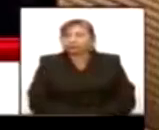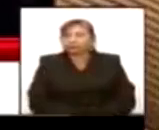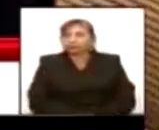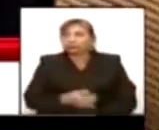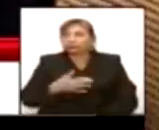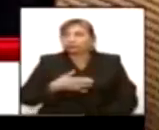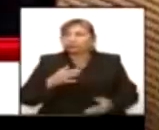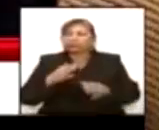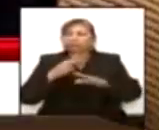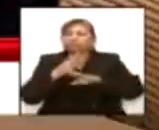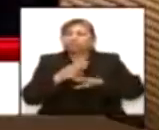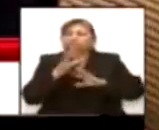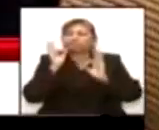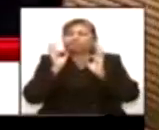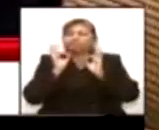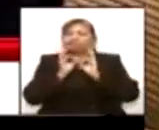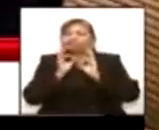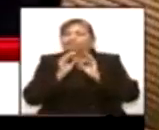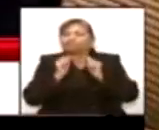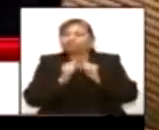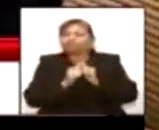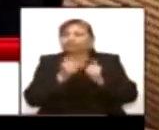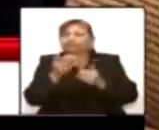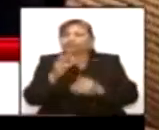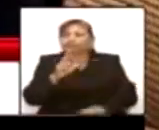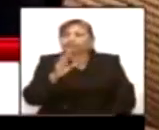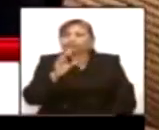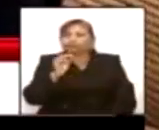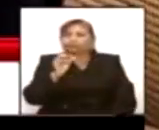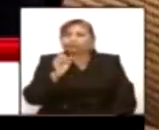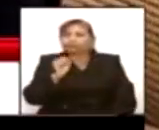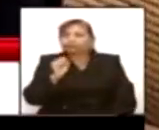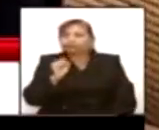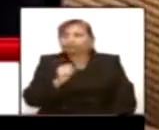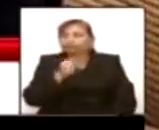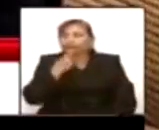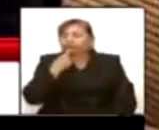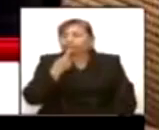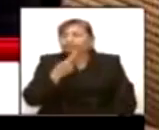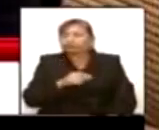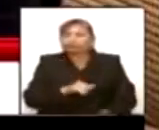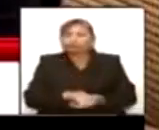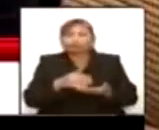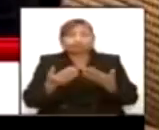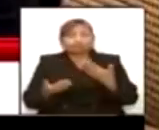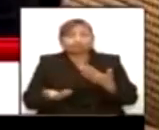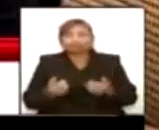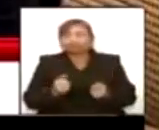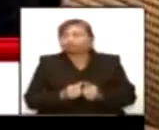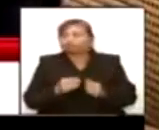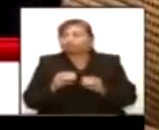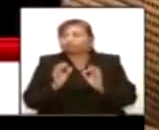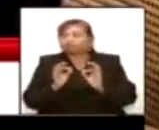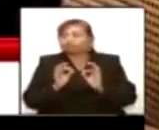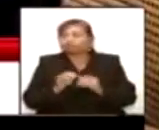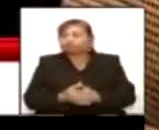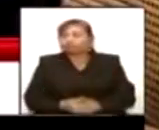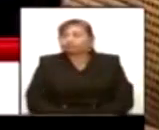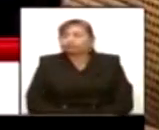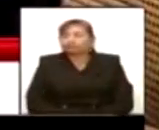voy a referir estrictamente a la solicitud del congresista Rosas y voy a ceñirme